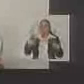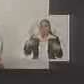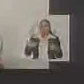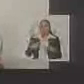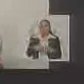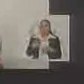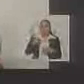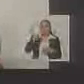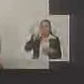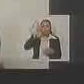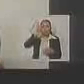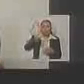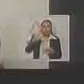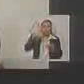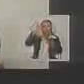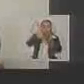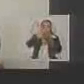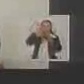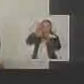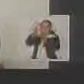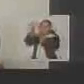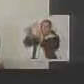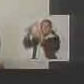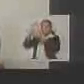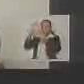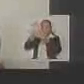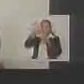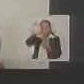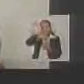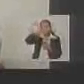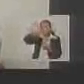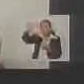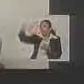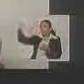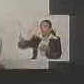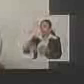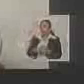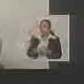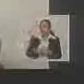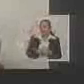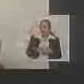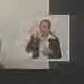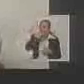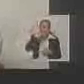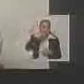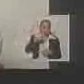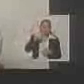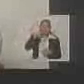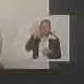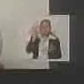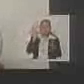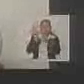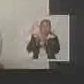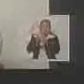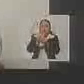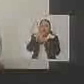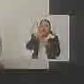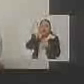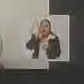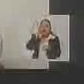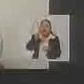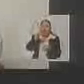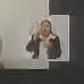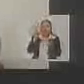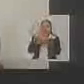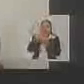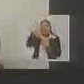si estoy pasando a cada una de tus casas, no es por esta vez nada más, es que quiero formar parte de tu colonia para que cambiemos de